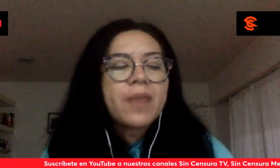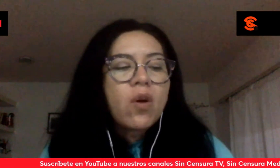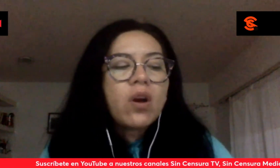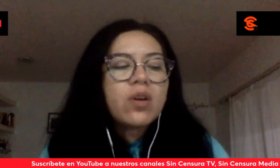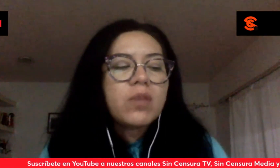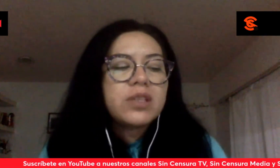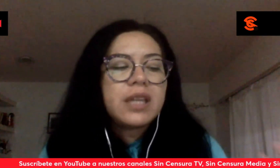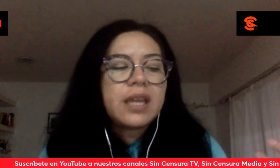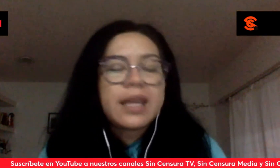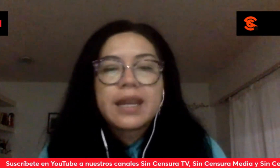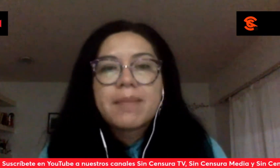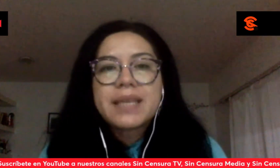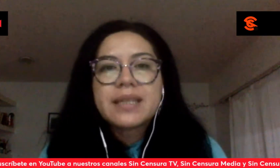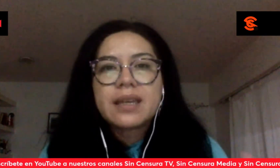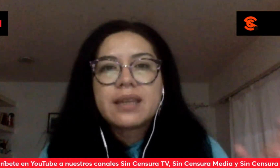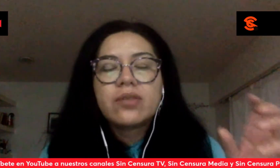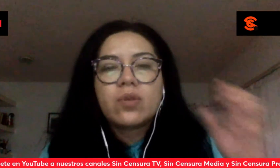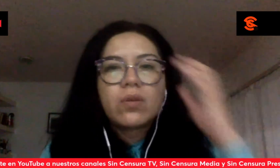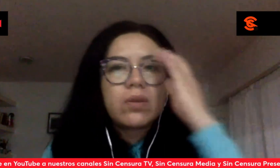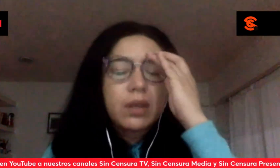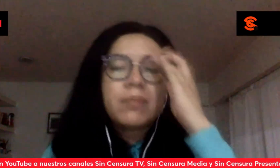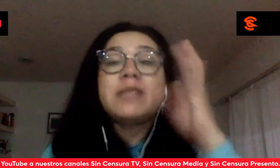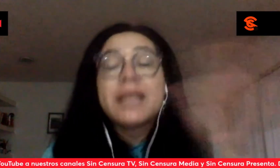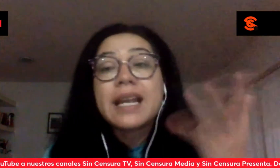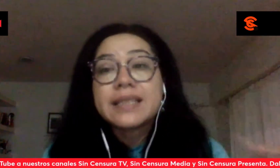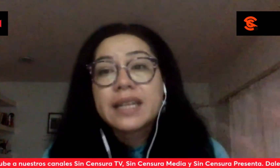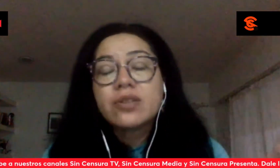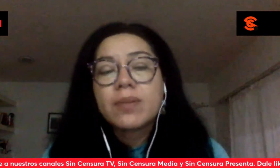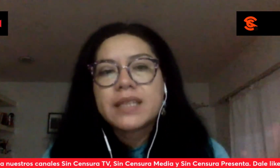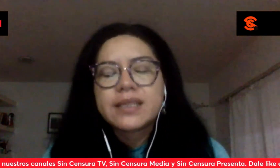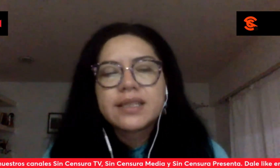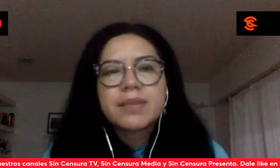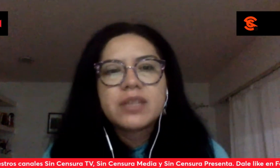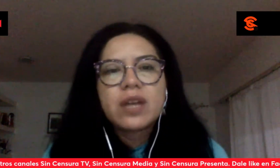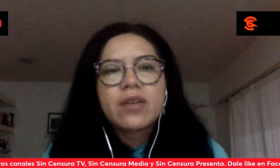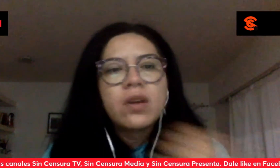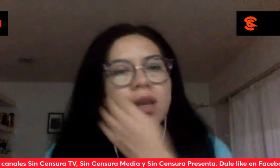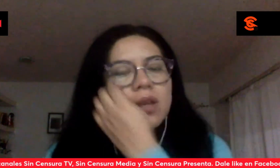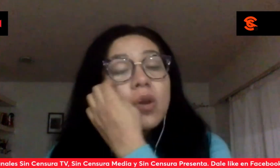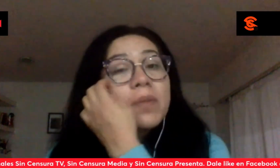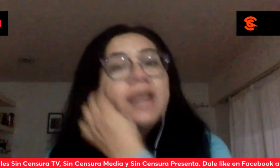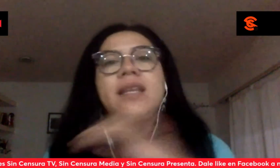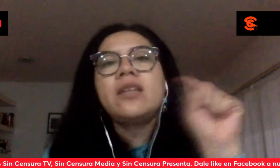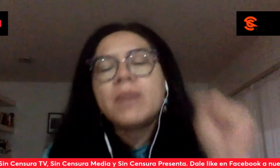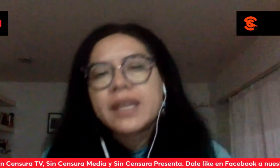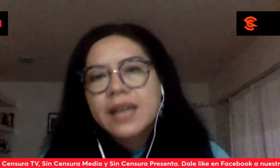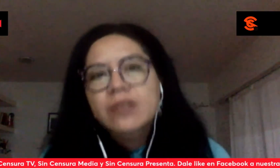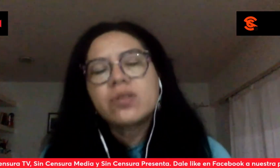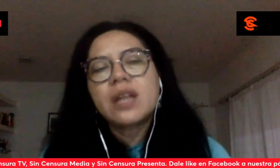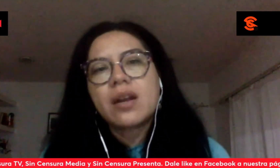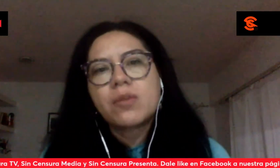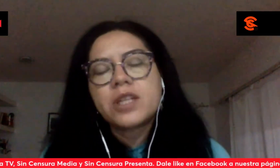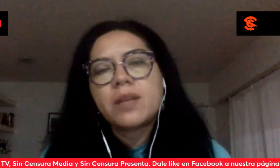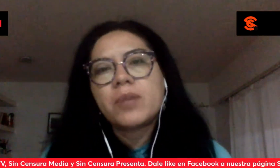obra, o como si en ambas, más bien en las tres obras estas que he mencionado, no hubiera tenido